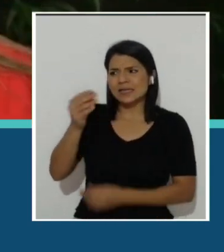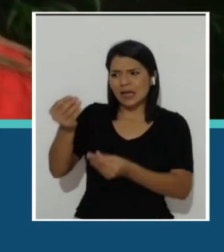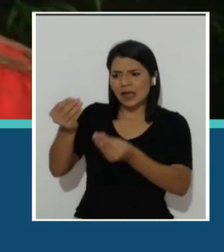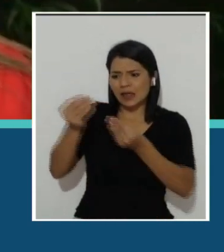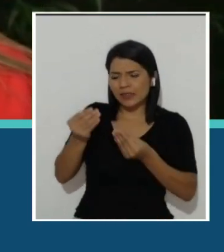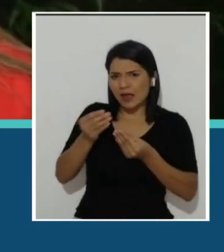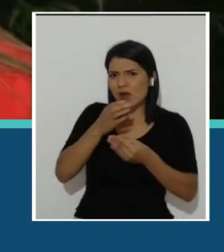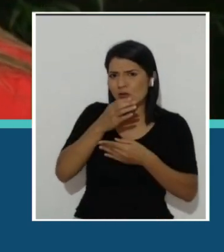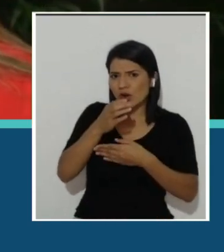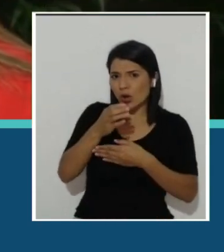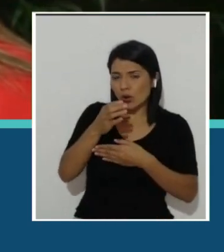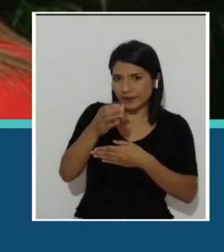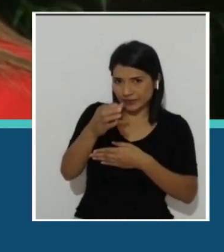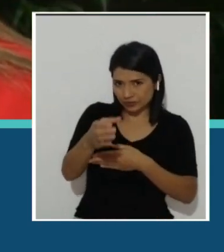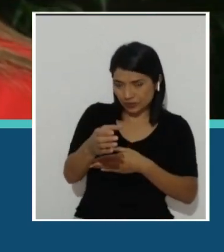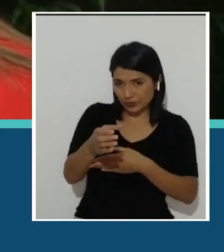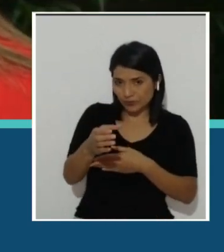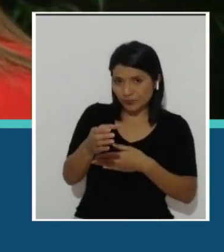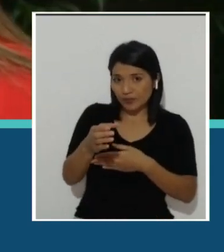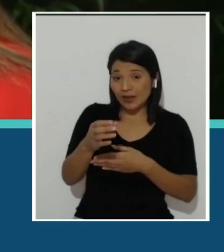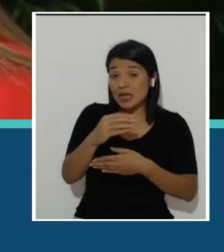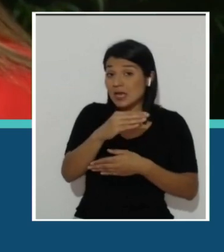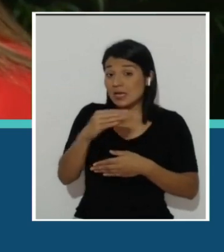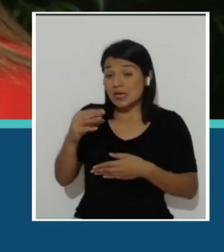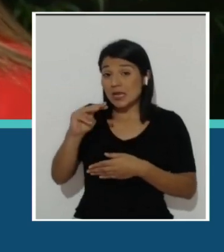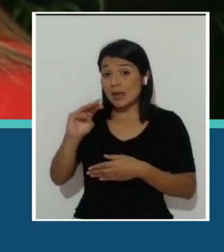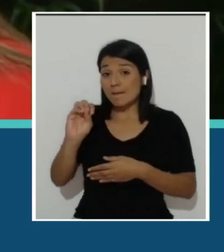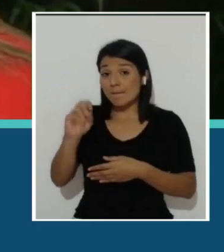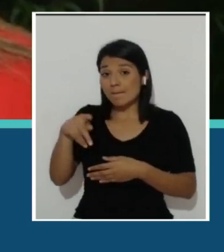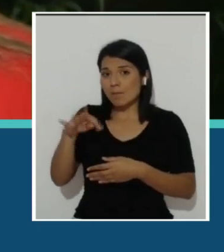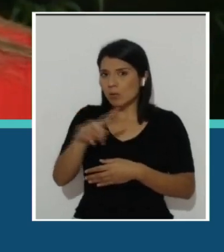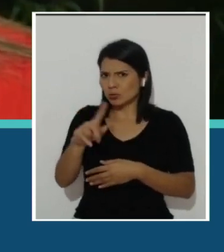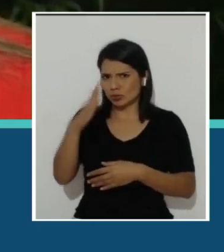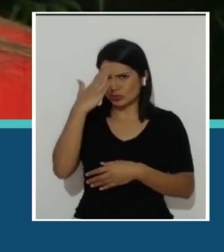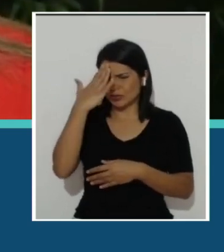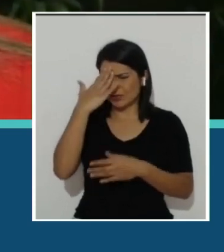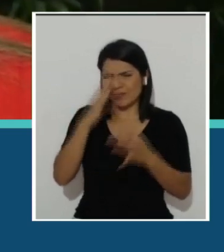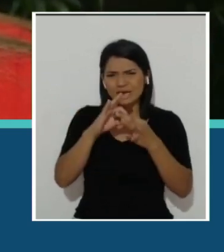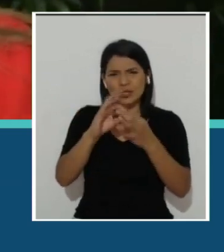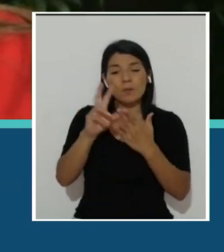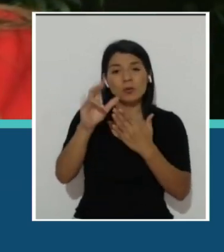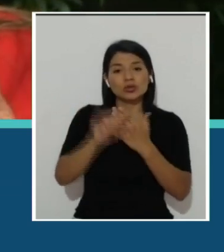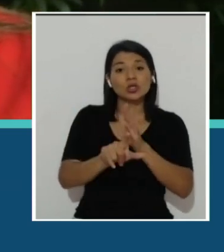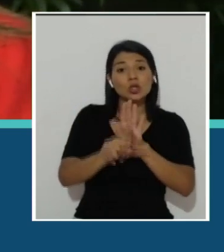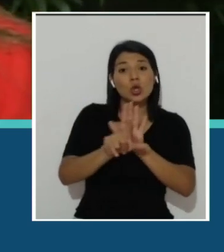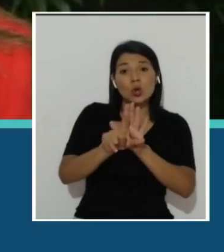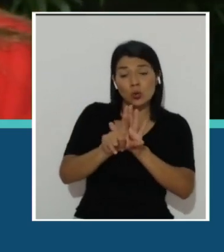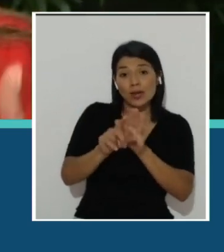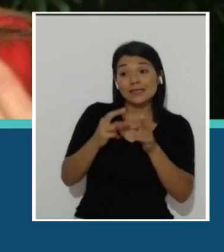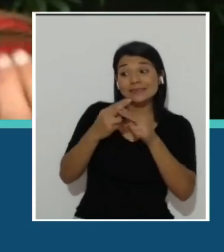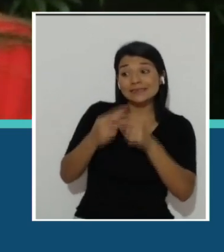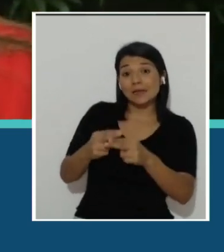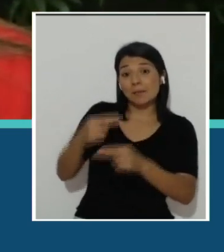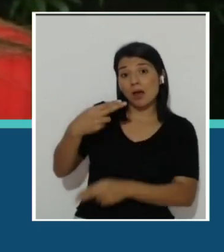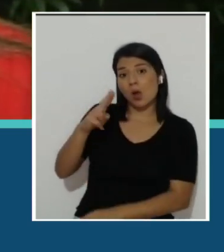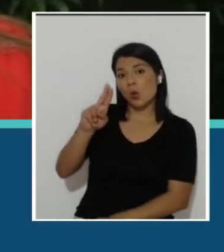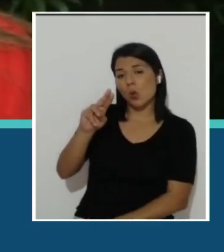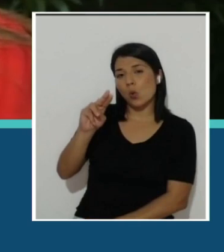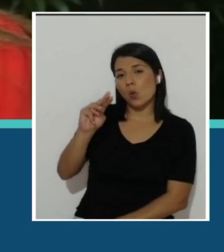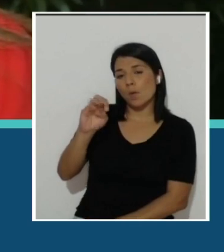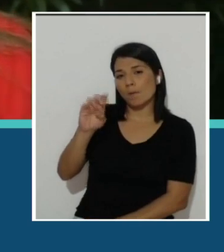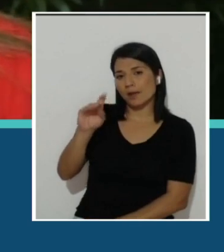Obras Públicas y Transportes no sabía sobre el proyecto de ley de humedal La Culebra. Eso significa, ¿verdad?, que el SINAC está